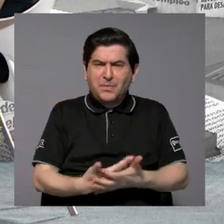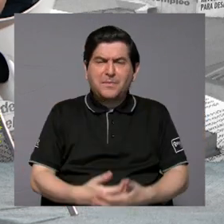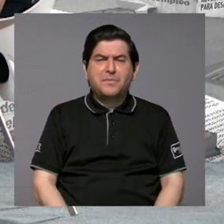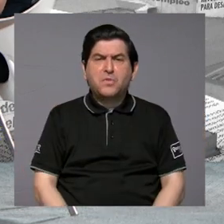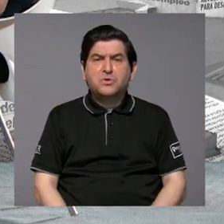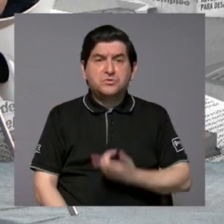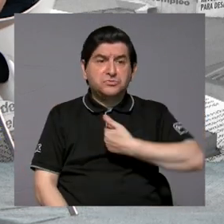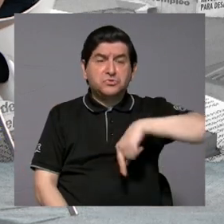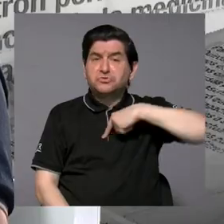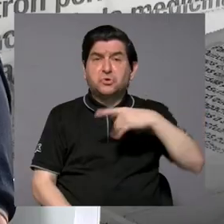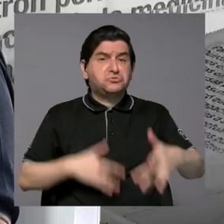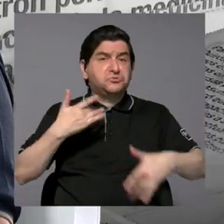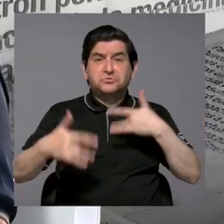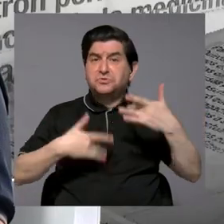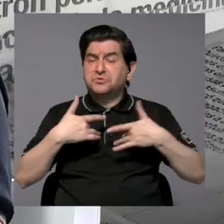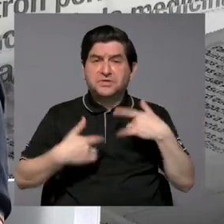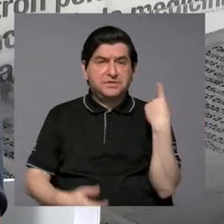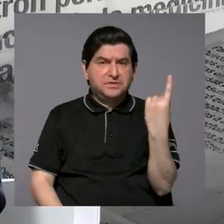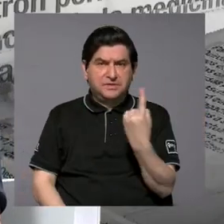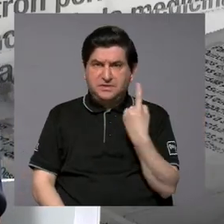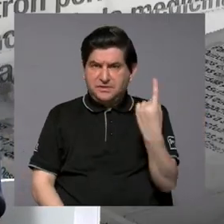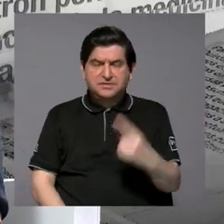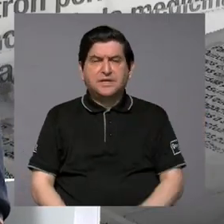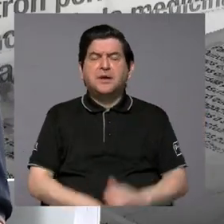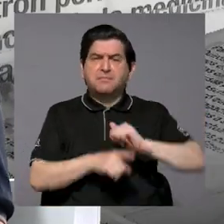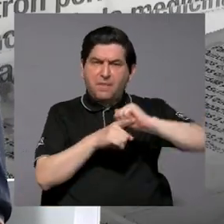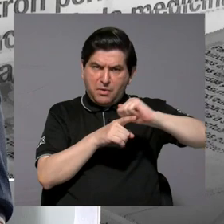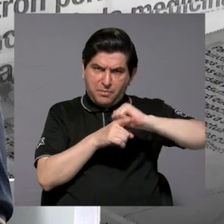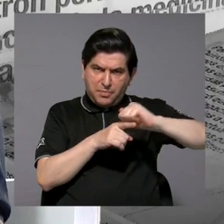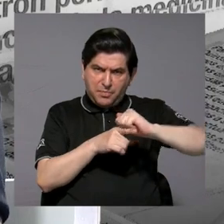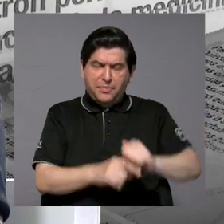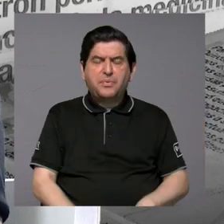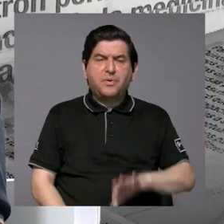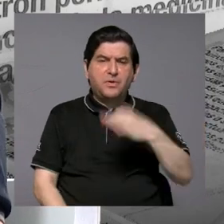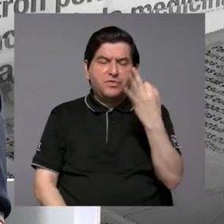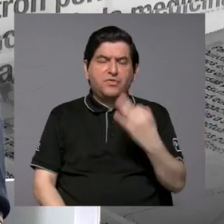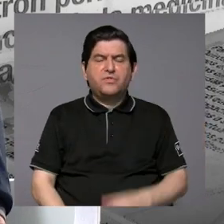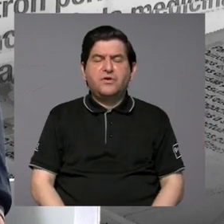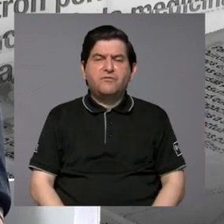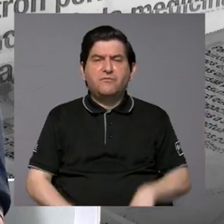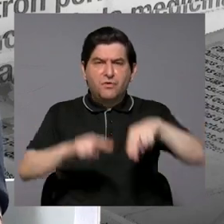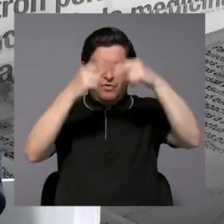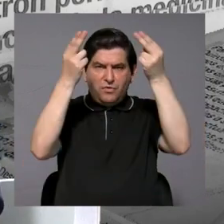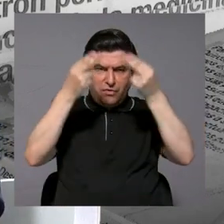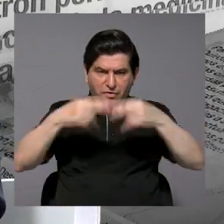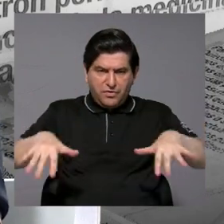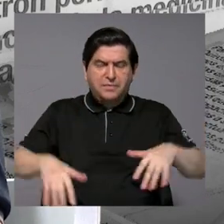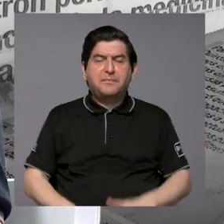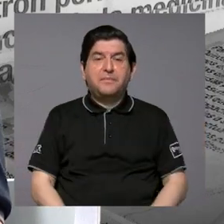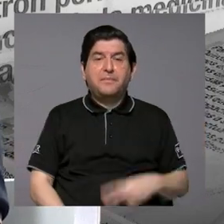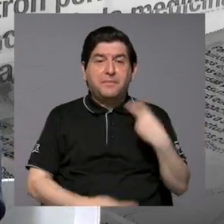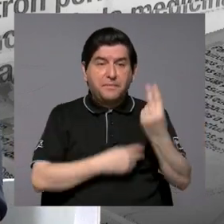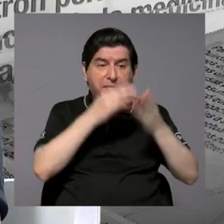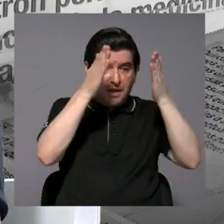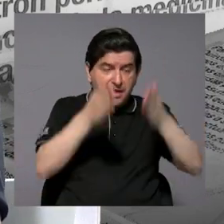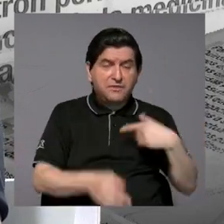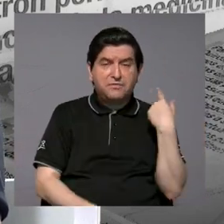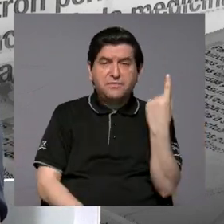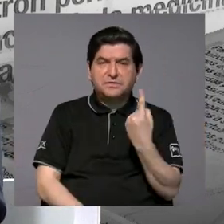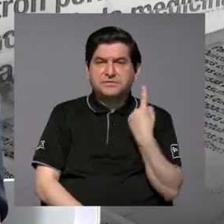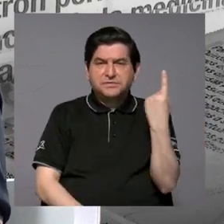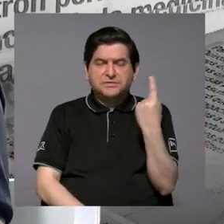lo sentimos Por qué Porque siempre se dieron capacitaciones virtuales y ahí están los vecinos Siempre han llevado